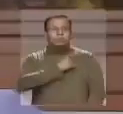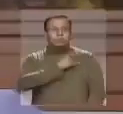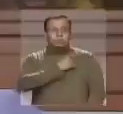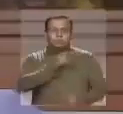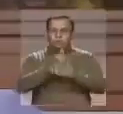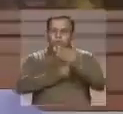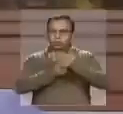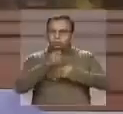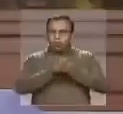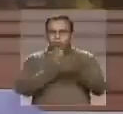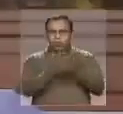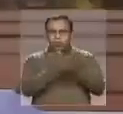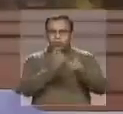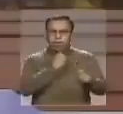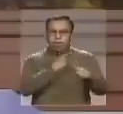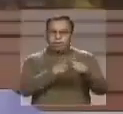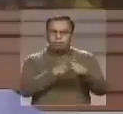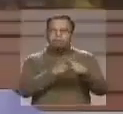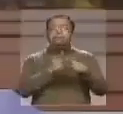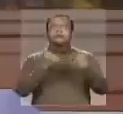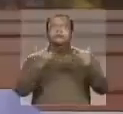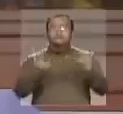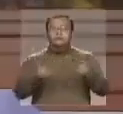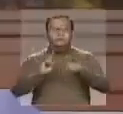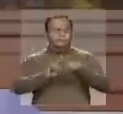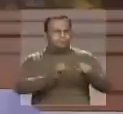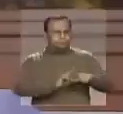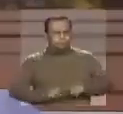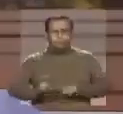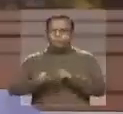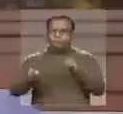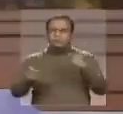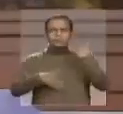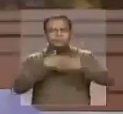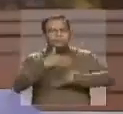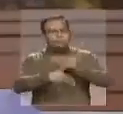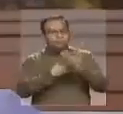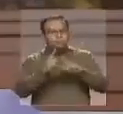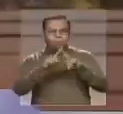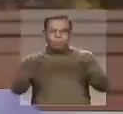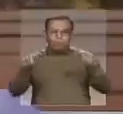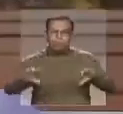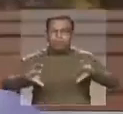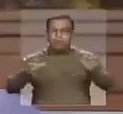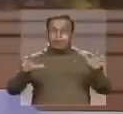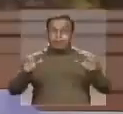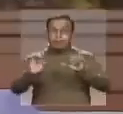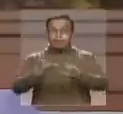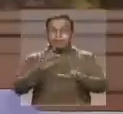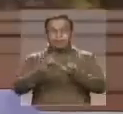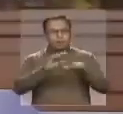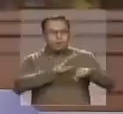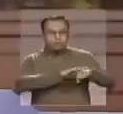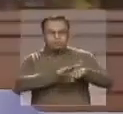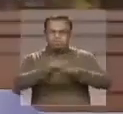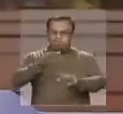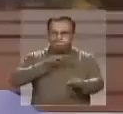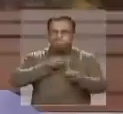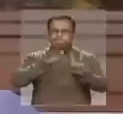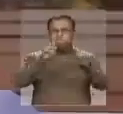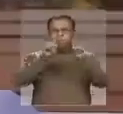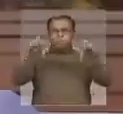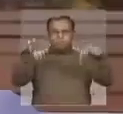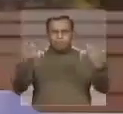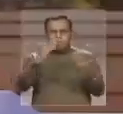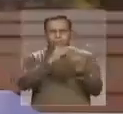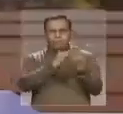del Rosario, o estudió en la Universidad del Rosario, ha hecho diferentes productos mediáticos, radiales, digitales, para llamar la atención sobre la